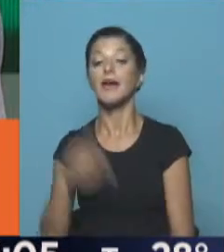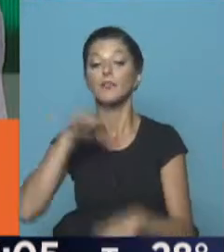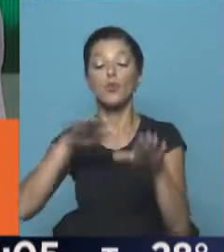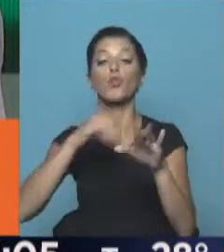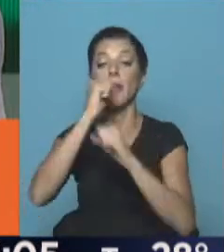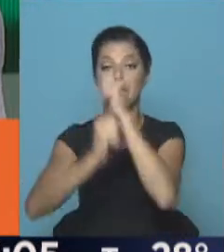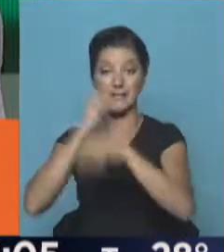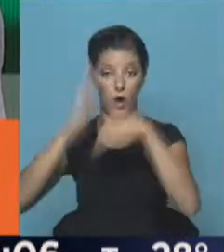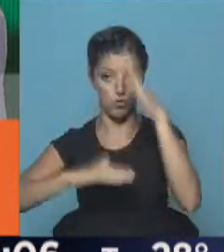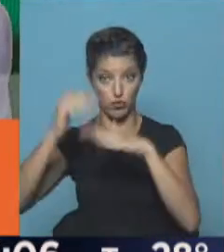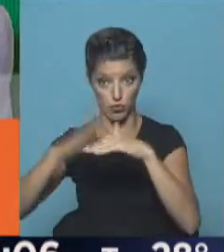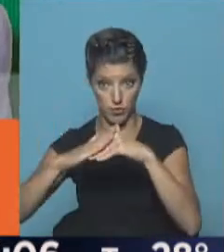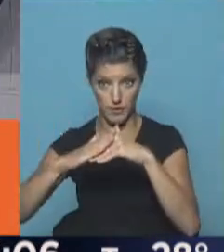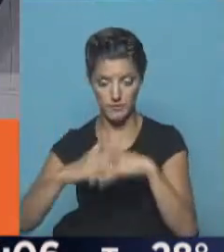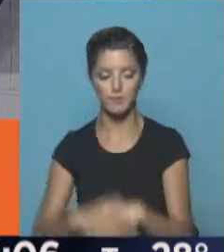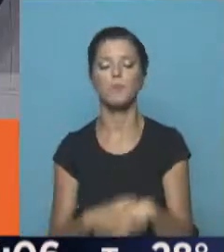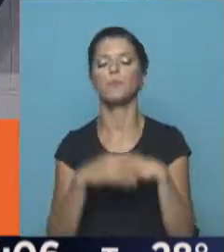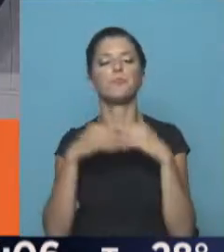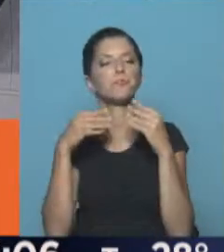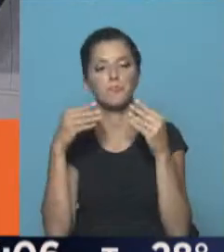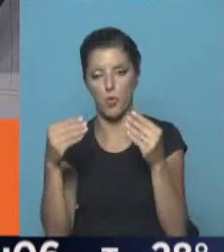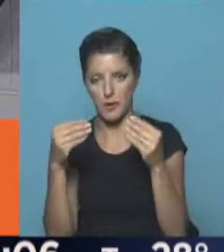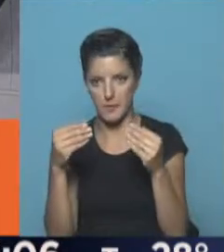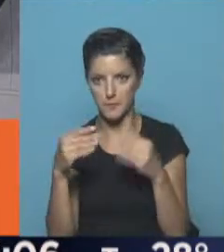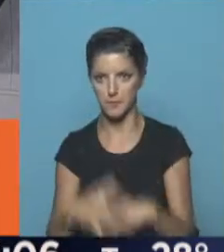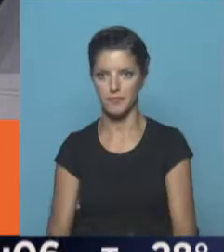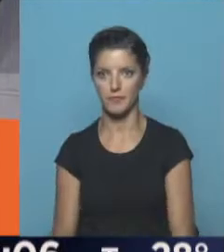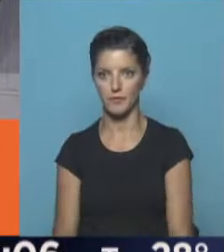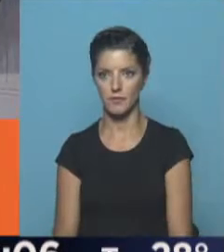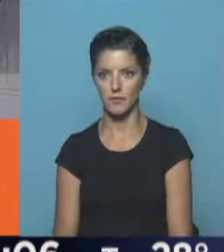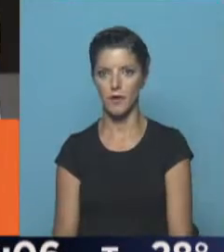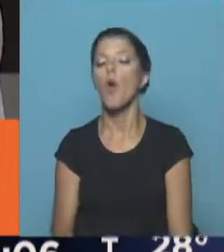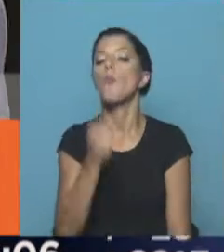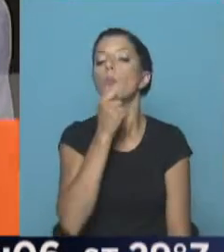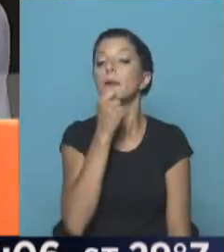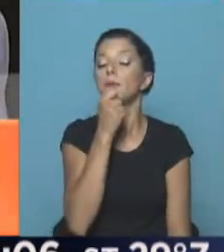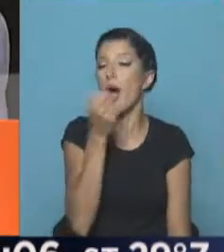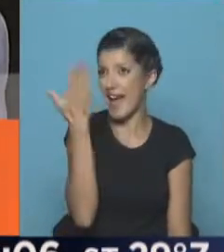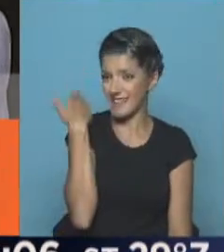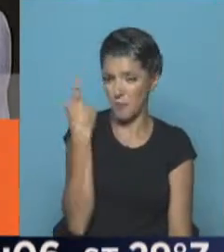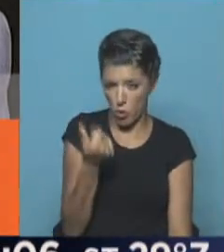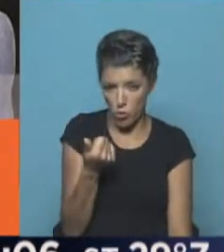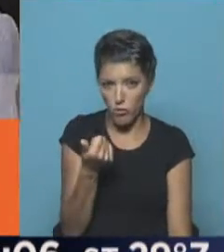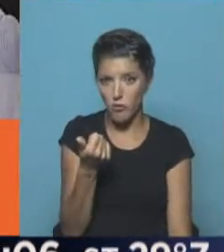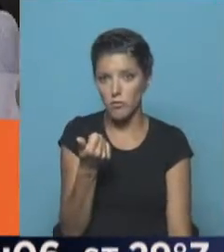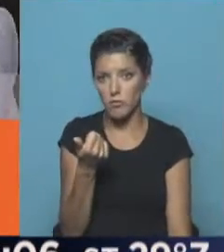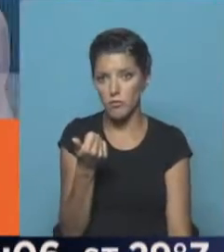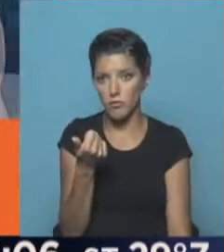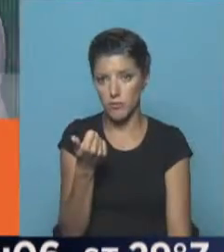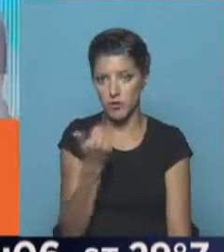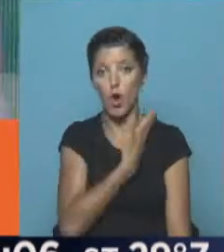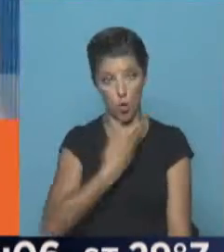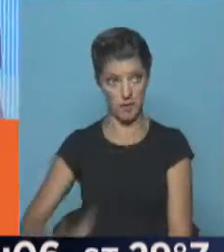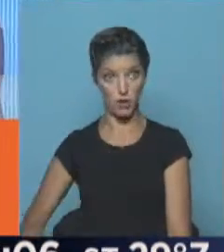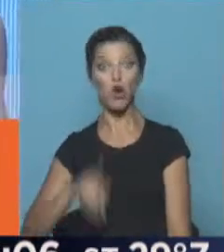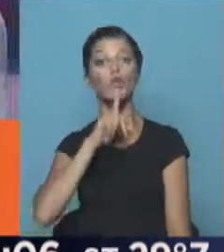constructoras no por qué por ejemplo hace poquito hubo un ya en el gobierno de